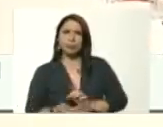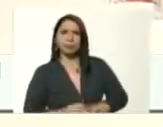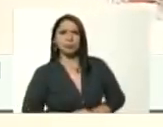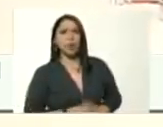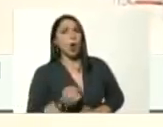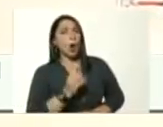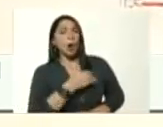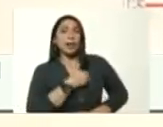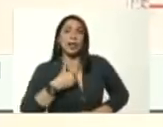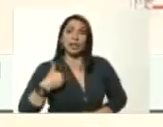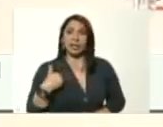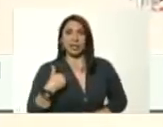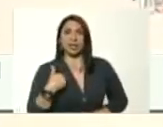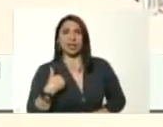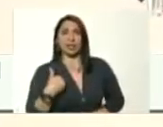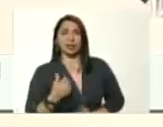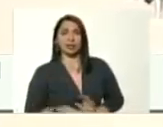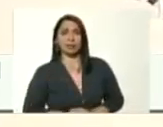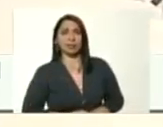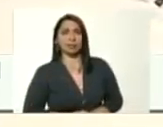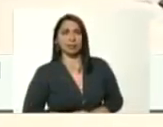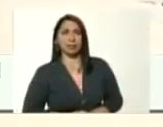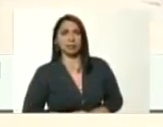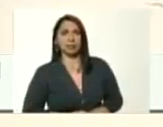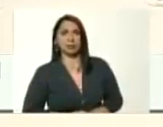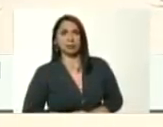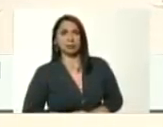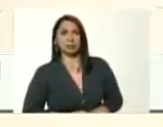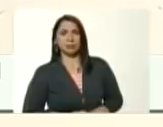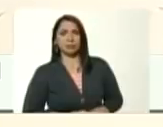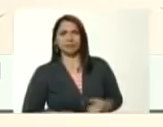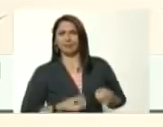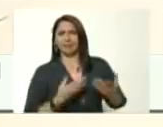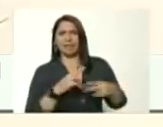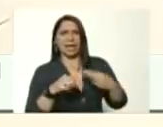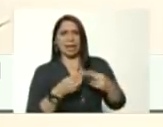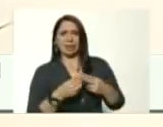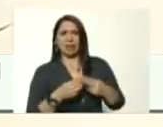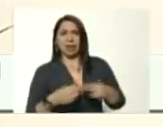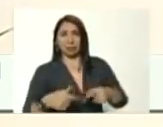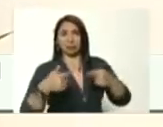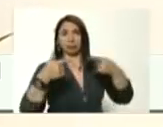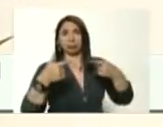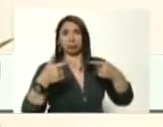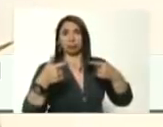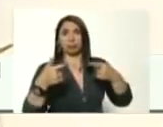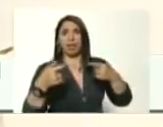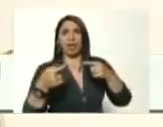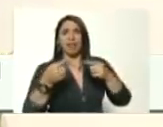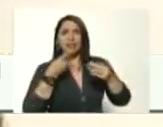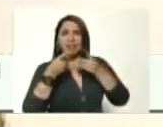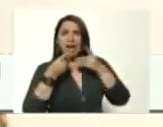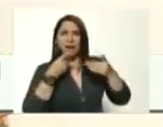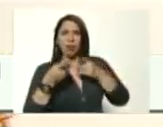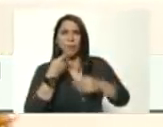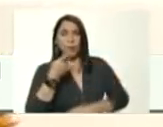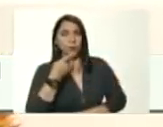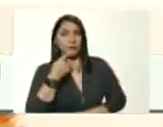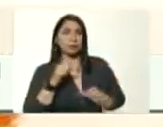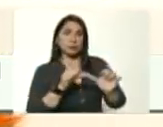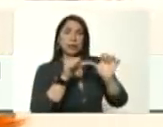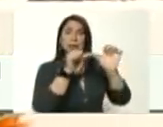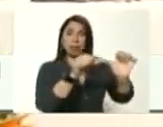querer dorarle la píldora a nadie quizás en el enfrentamiento y la confrontación política nos seguiremos diciendo